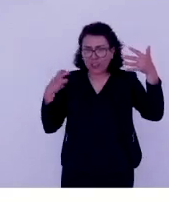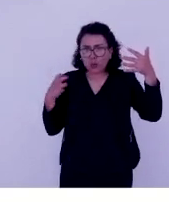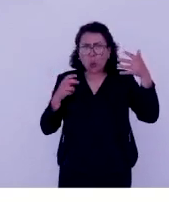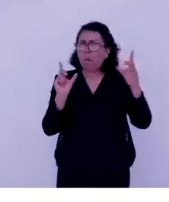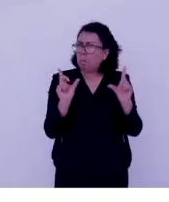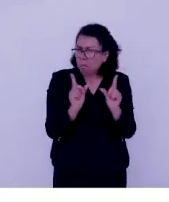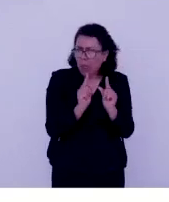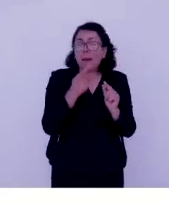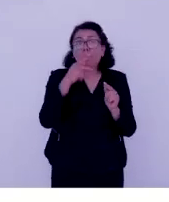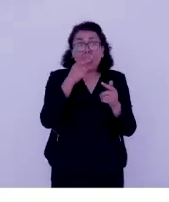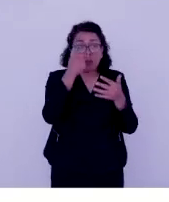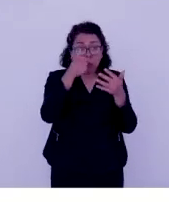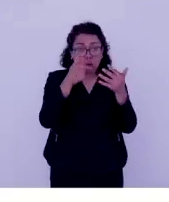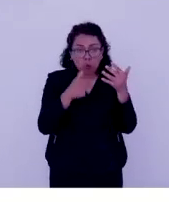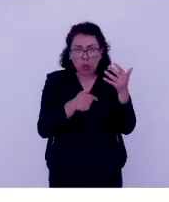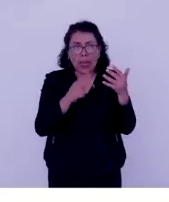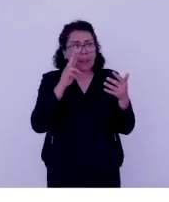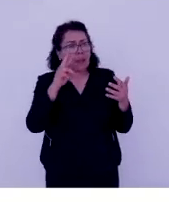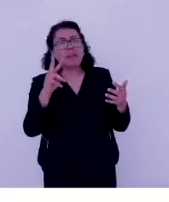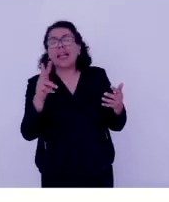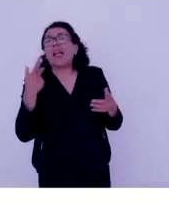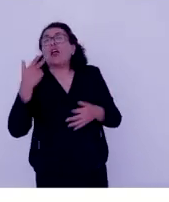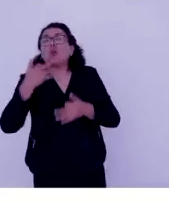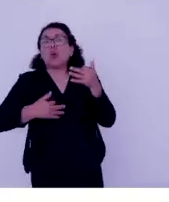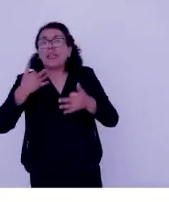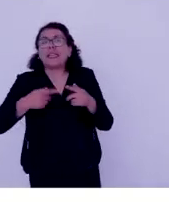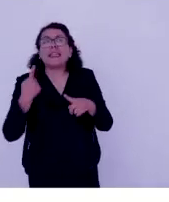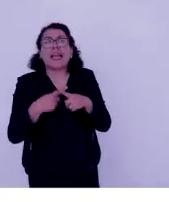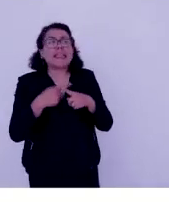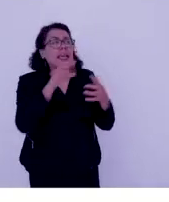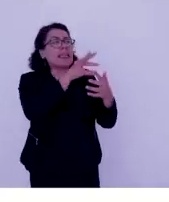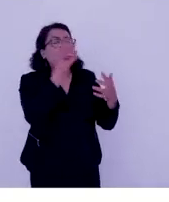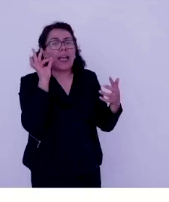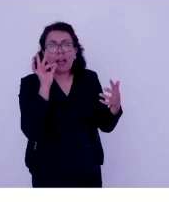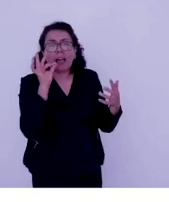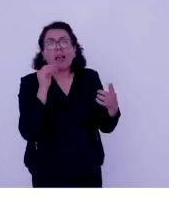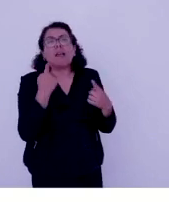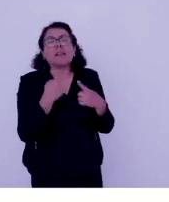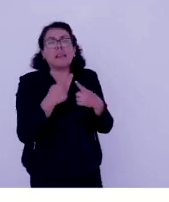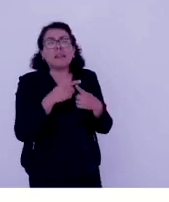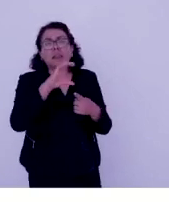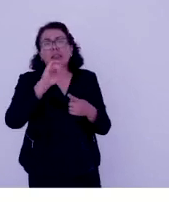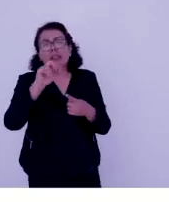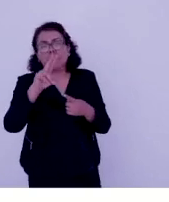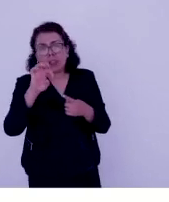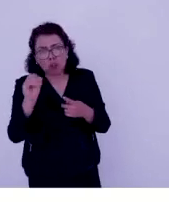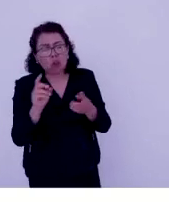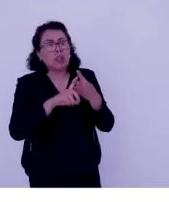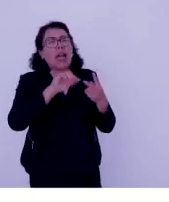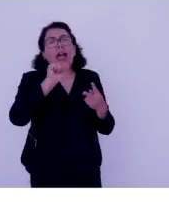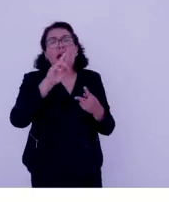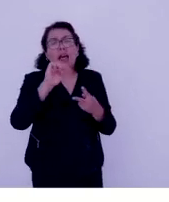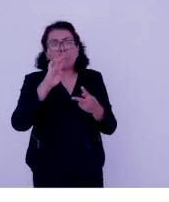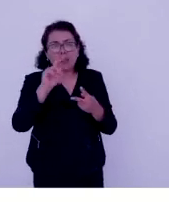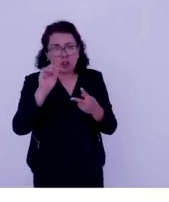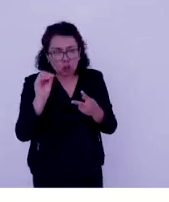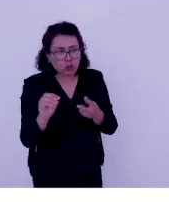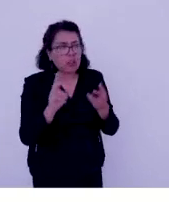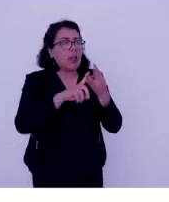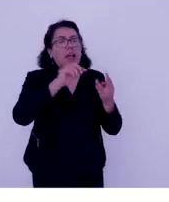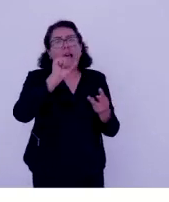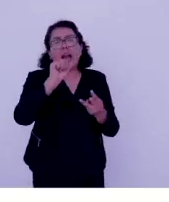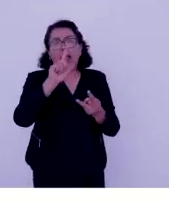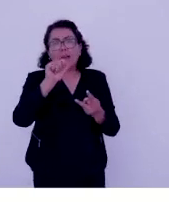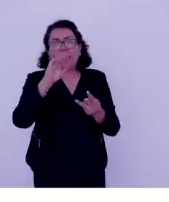profesional y los jueces pueden Designar como auxiliares a síndicos árbitros albaceas e interventores en los casos jurisdiccionales que